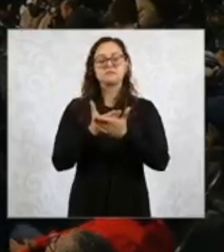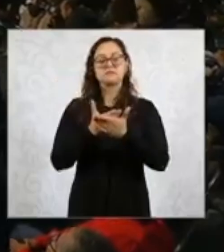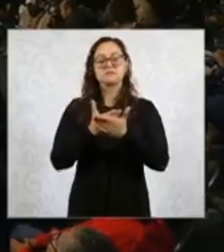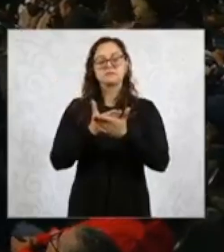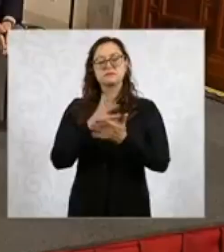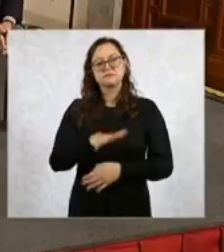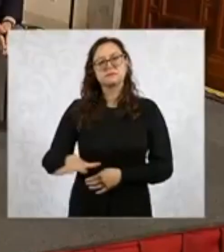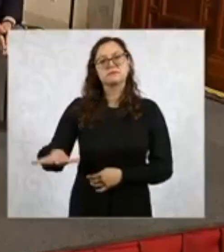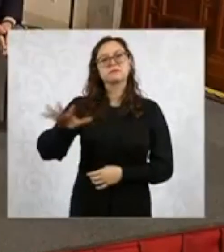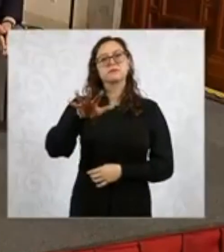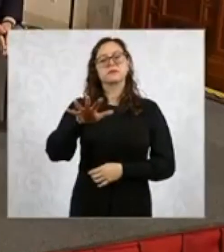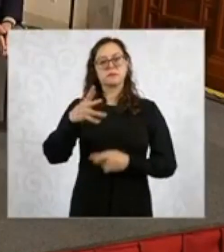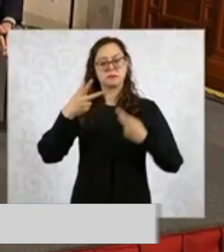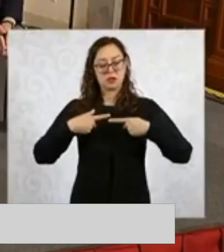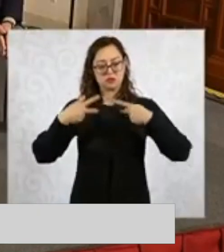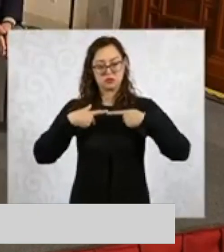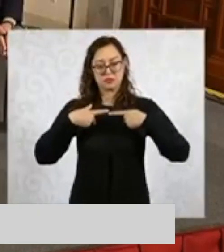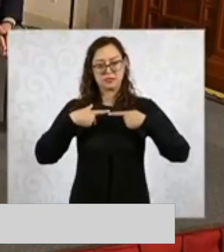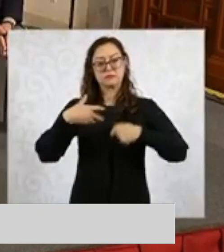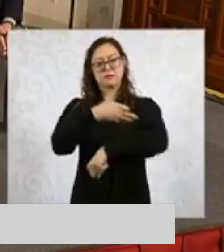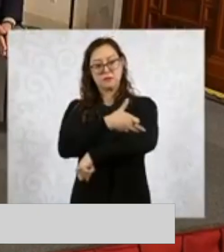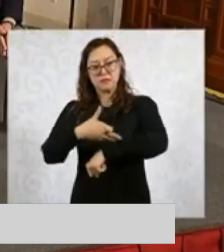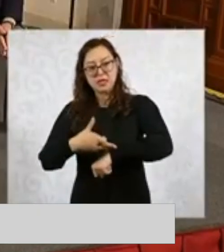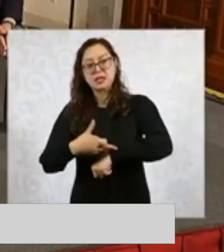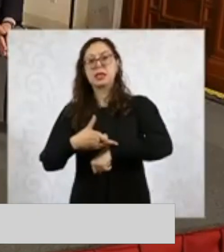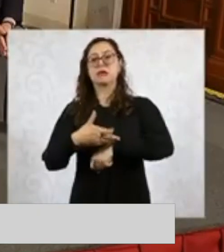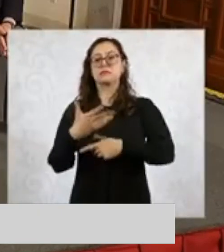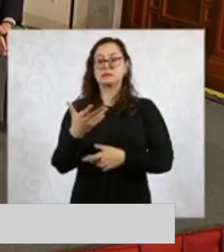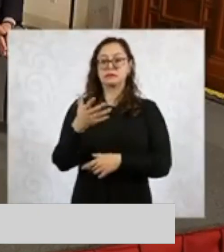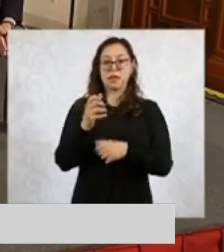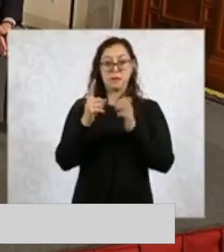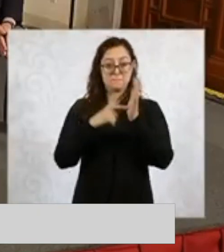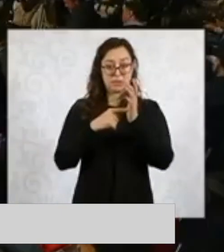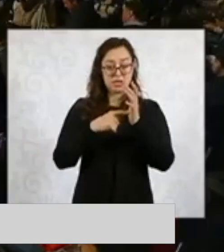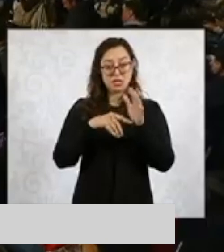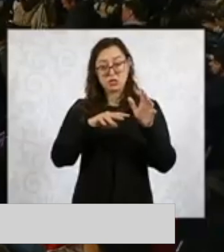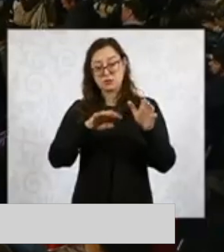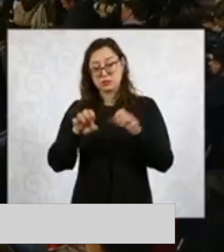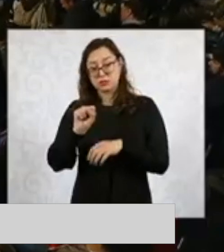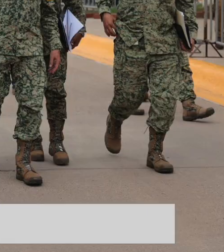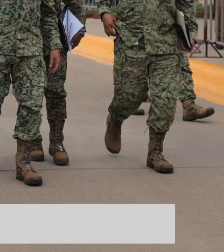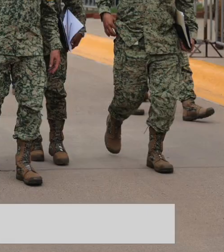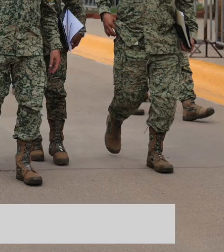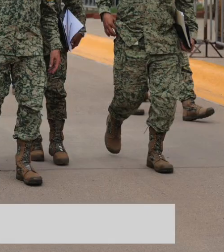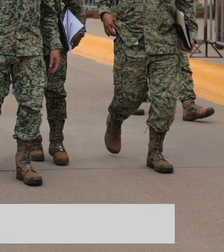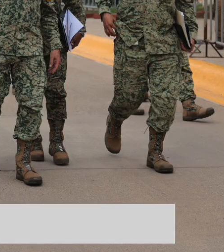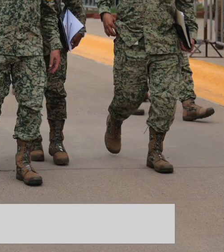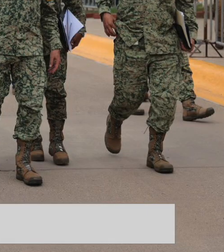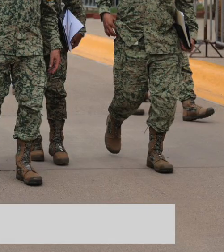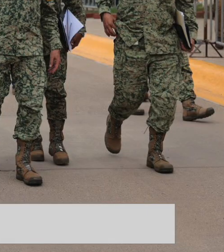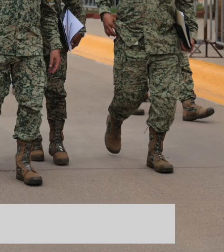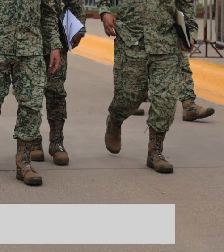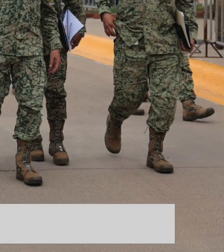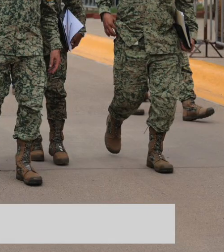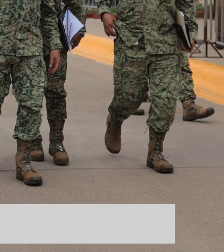La reunión de seguridad ocurrió esta mañana antes de la conferencia matutina con medios de comunicación. Por la tarde, la presidenta de México